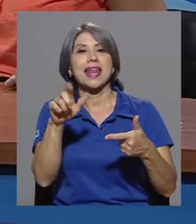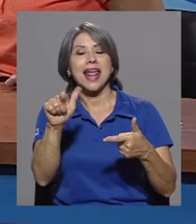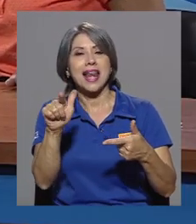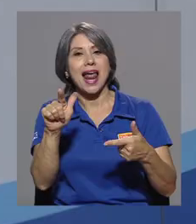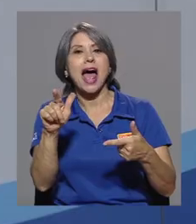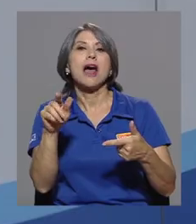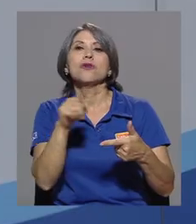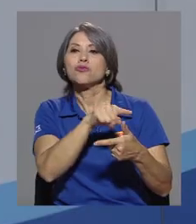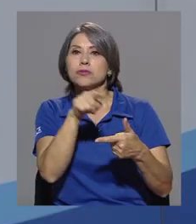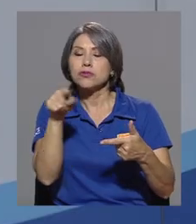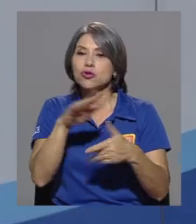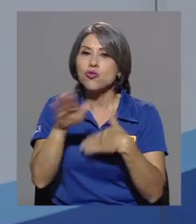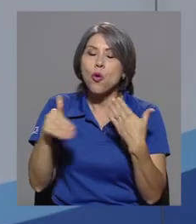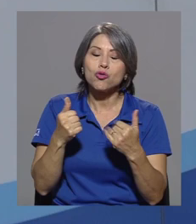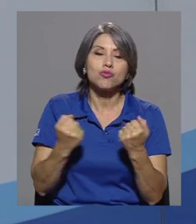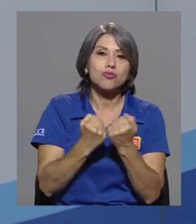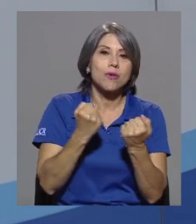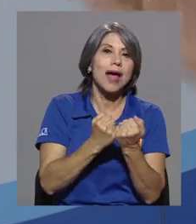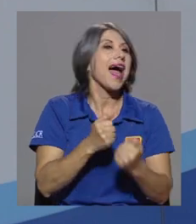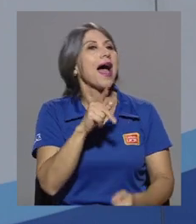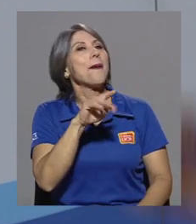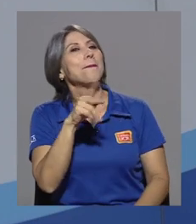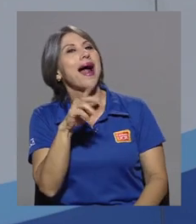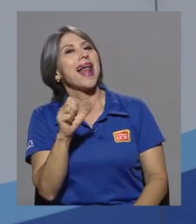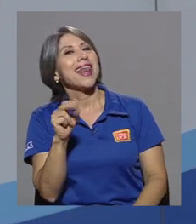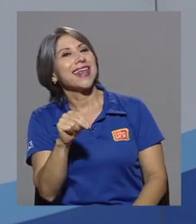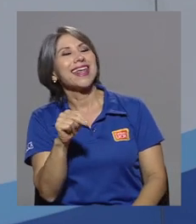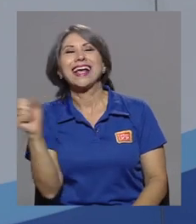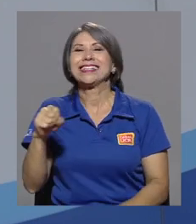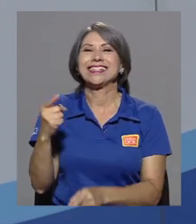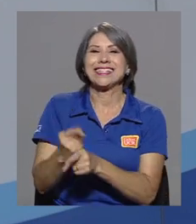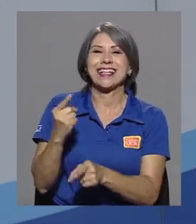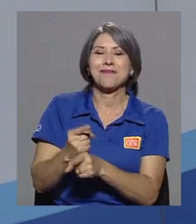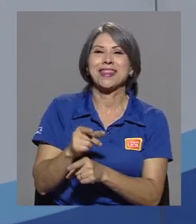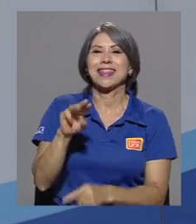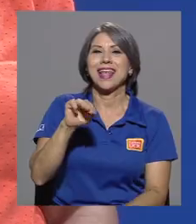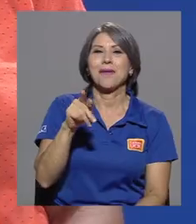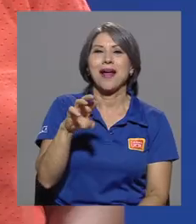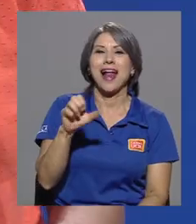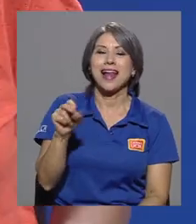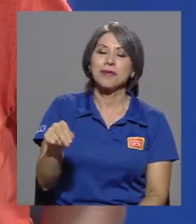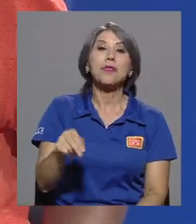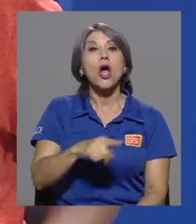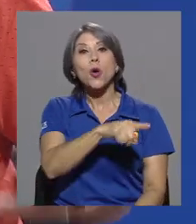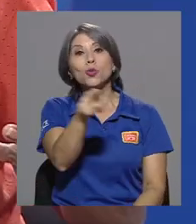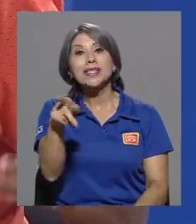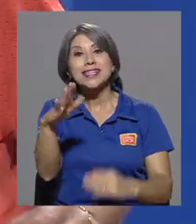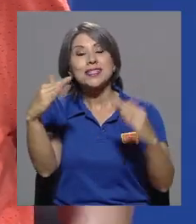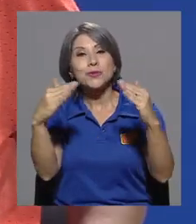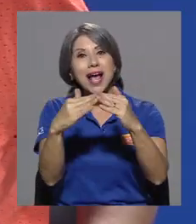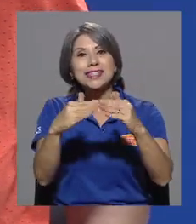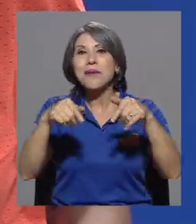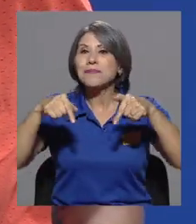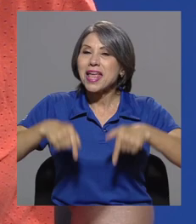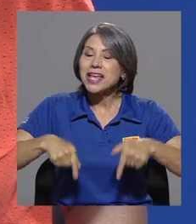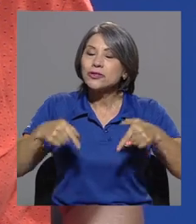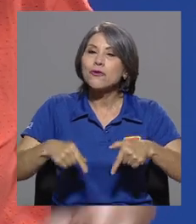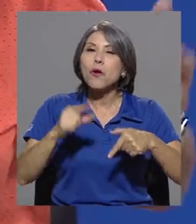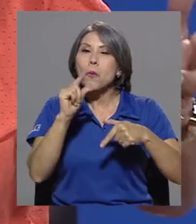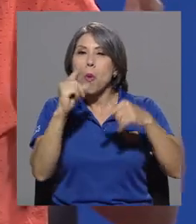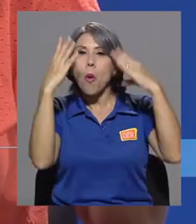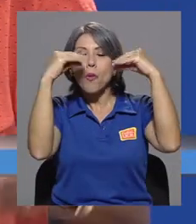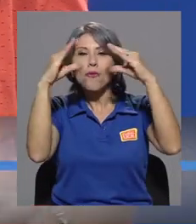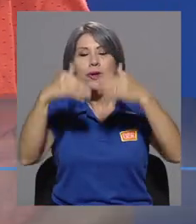muchísimo que ver con que estos pueden entrar le embarga mar le embarga no sé exactamente muy bien ustedes pero en su casa esto fue un poco de información